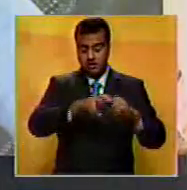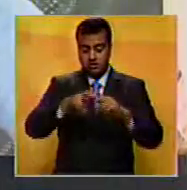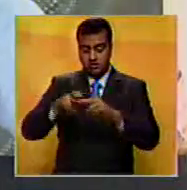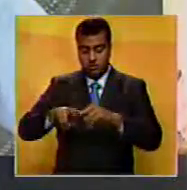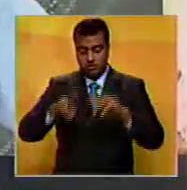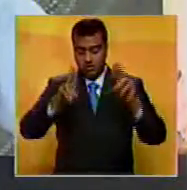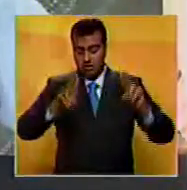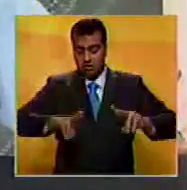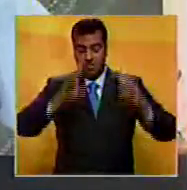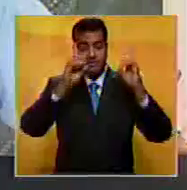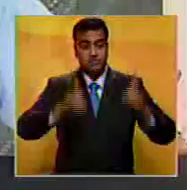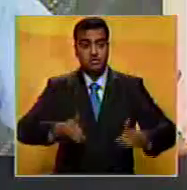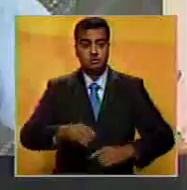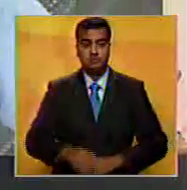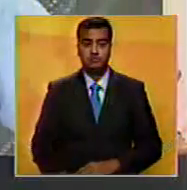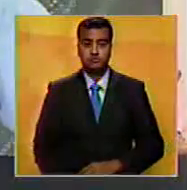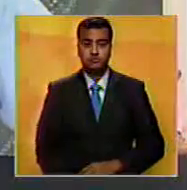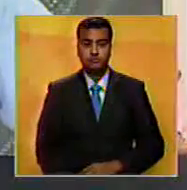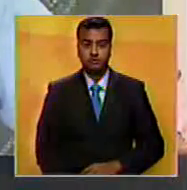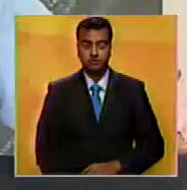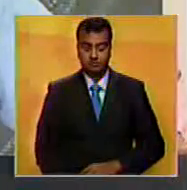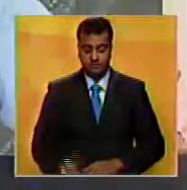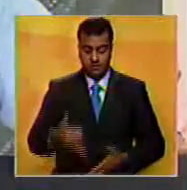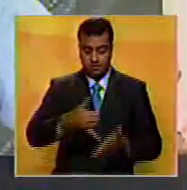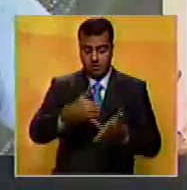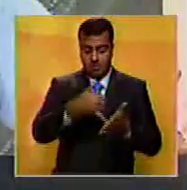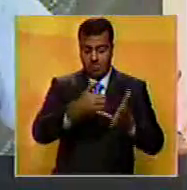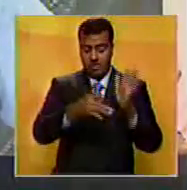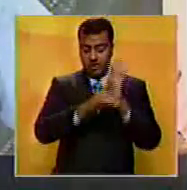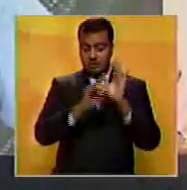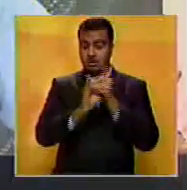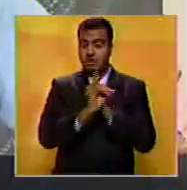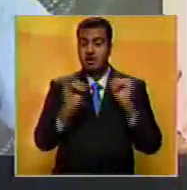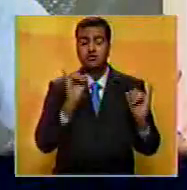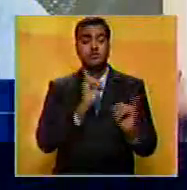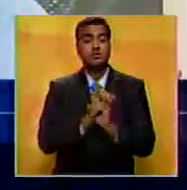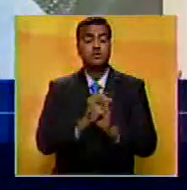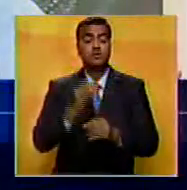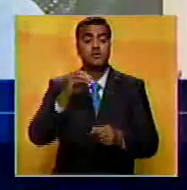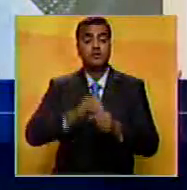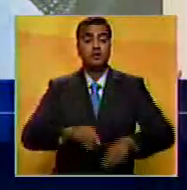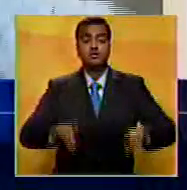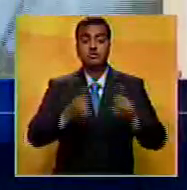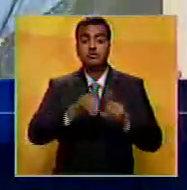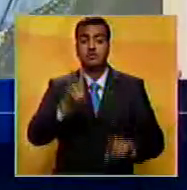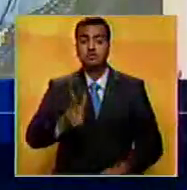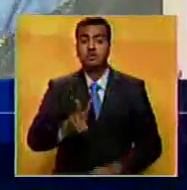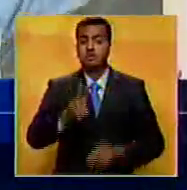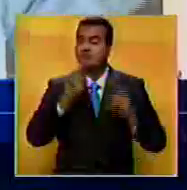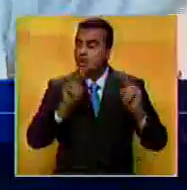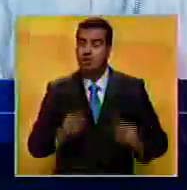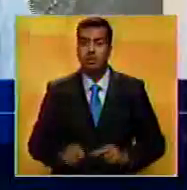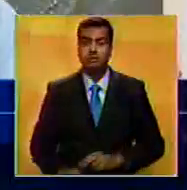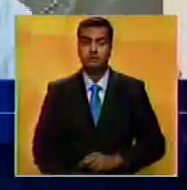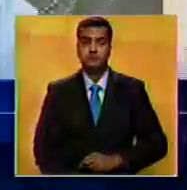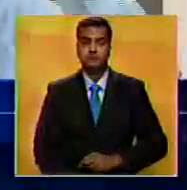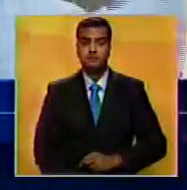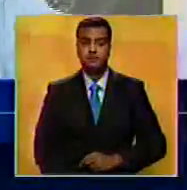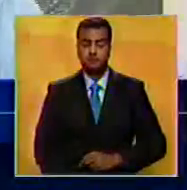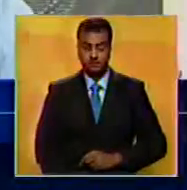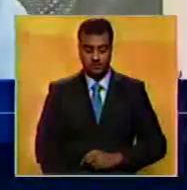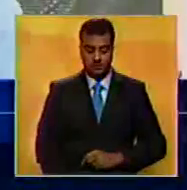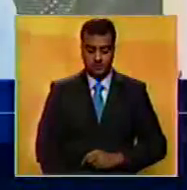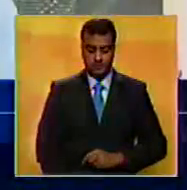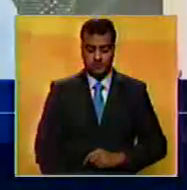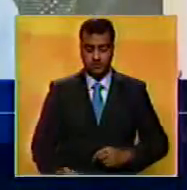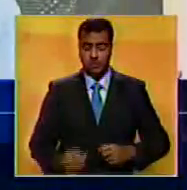ninguna decisión de la OEA que vulnere el derecho internacional e intervenga en los asuntos de Venezuela. Ninguna. Somos libres de